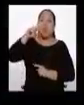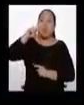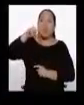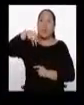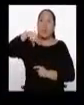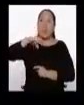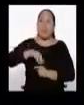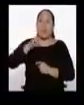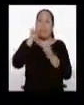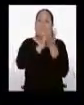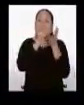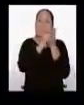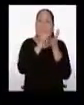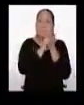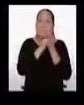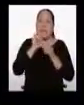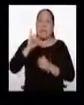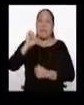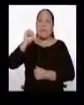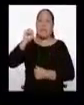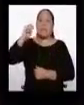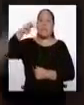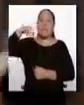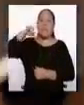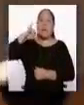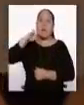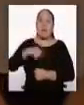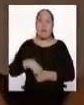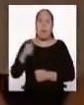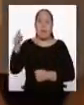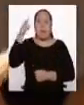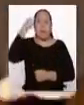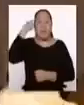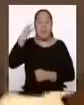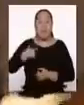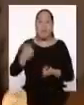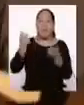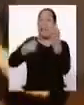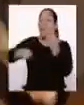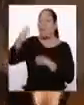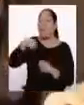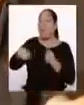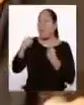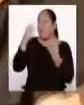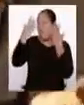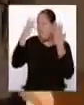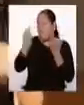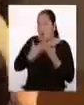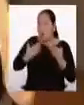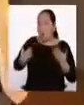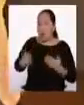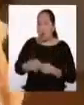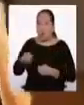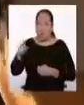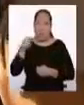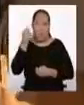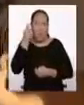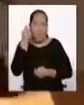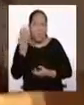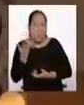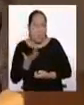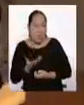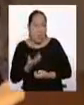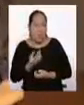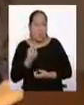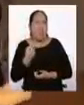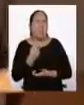toco la puerta y el truco pensaba que yo le quería vender una refrigeradora, lo que sea, menos, no entendía